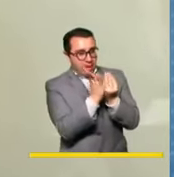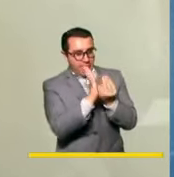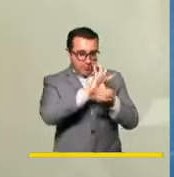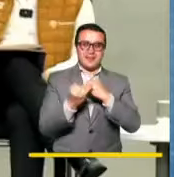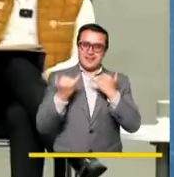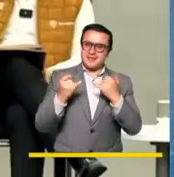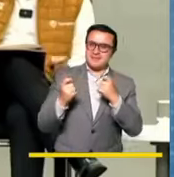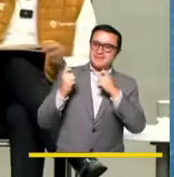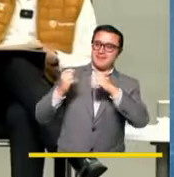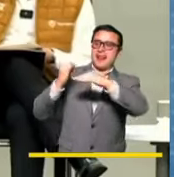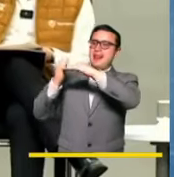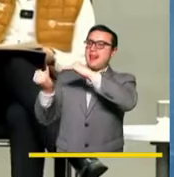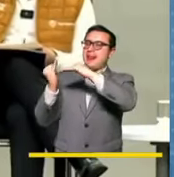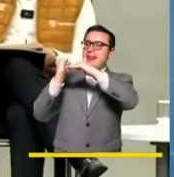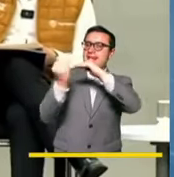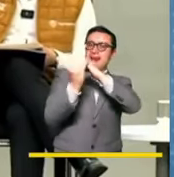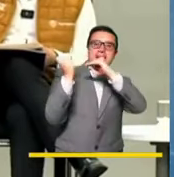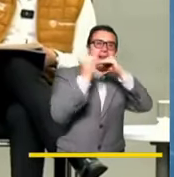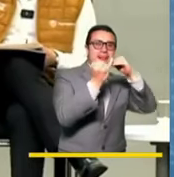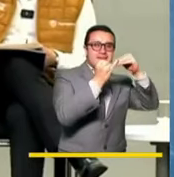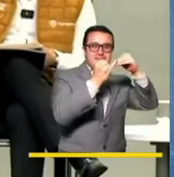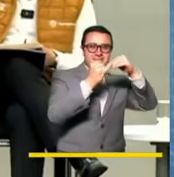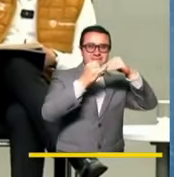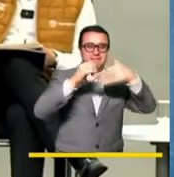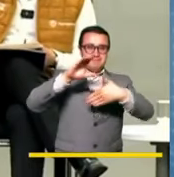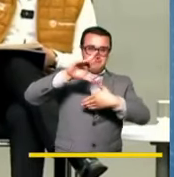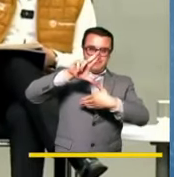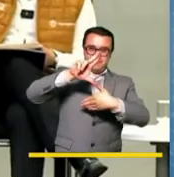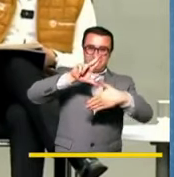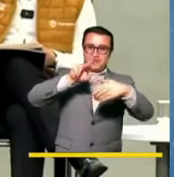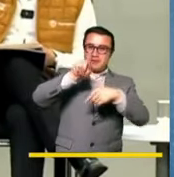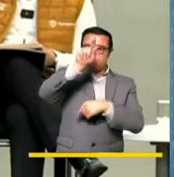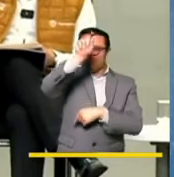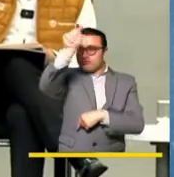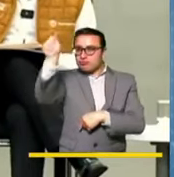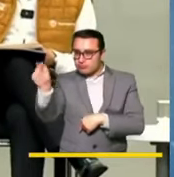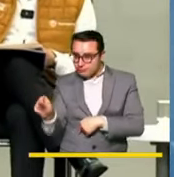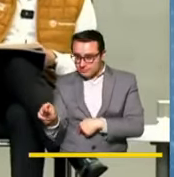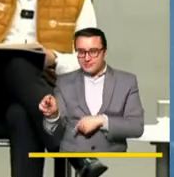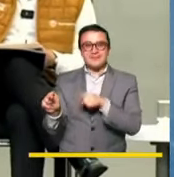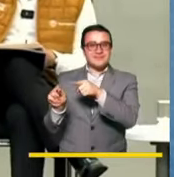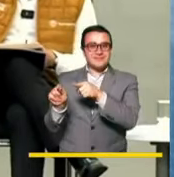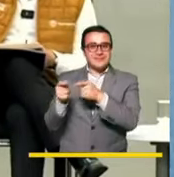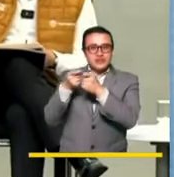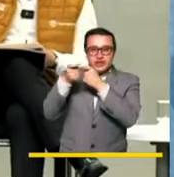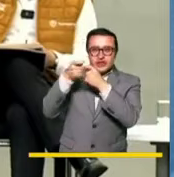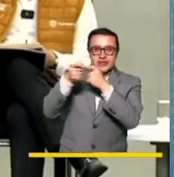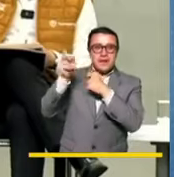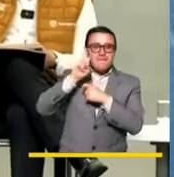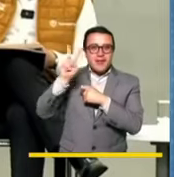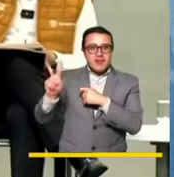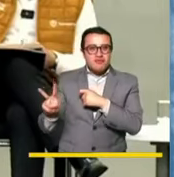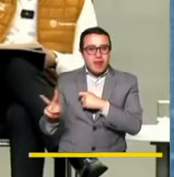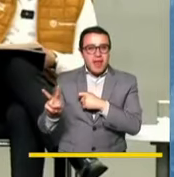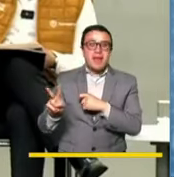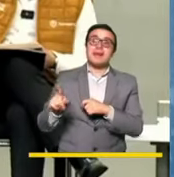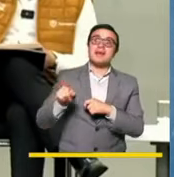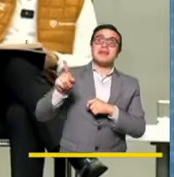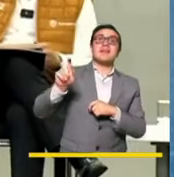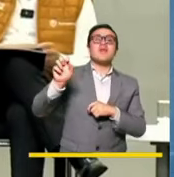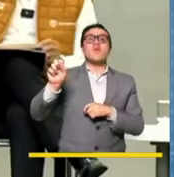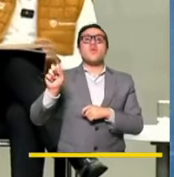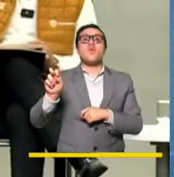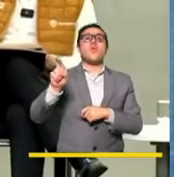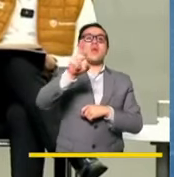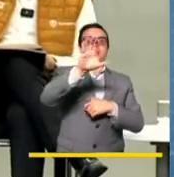sofisma eh que pues que yo creo que hay que enfrentar como hay oportunidades de revisar